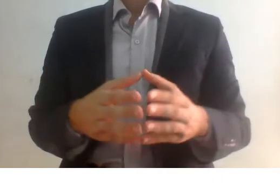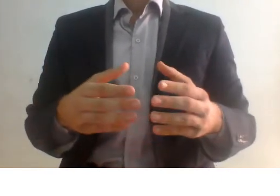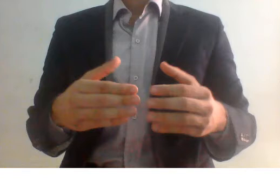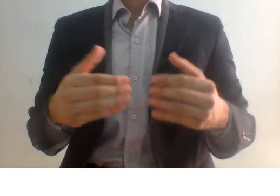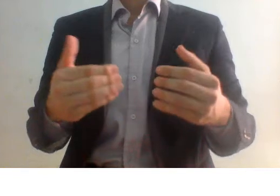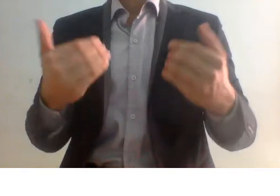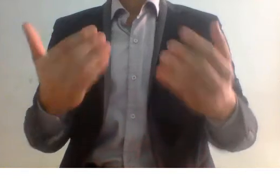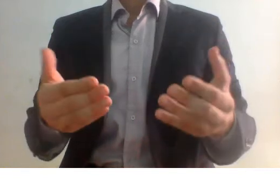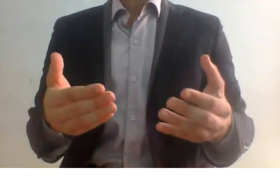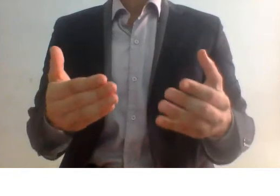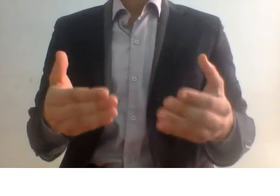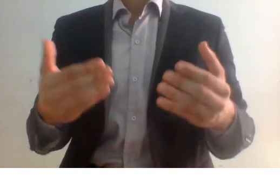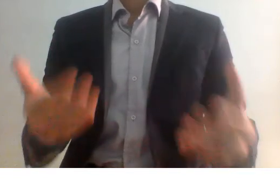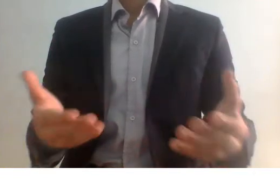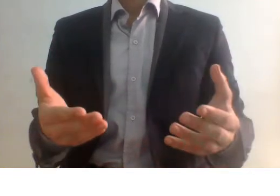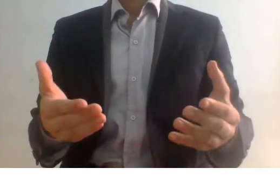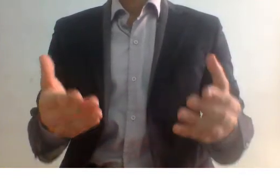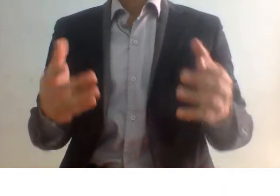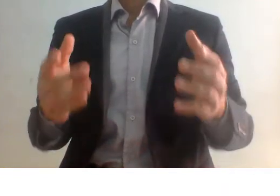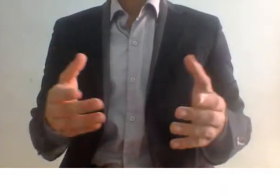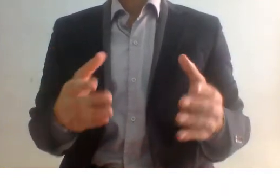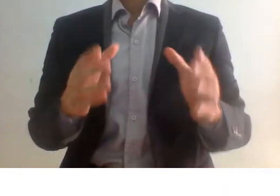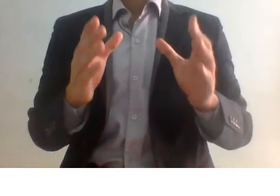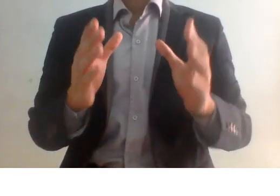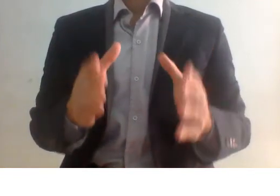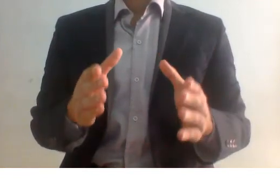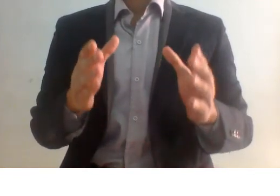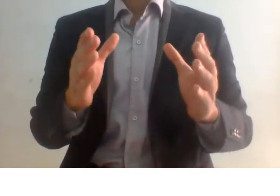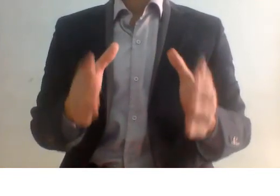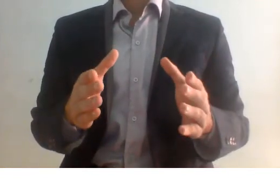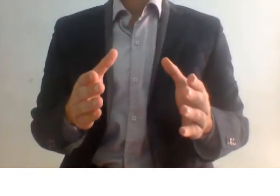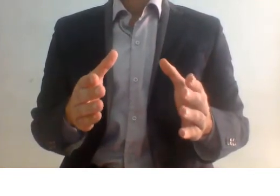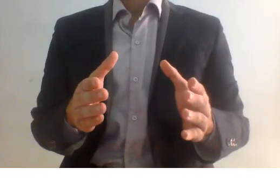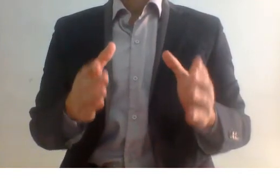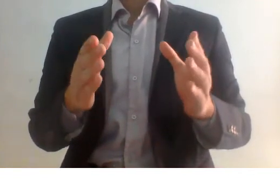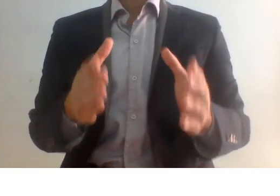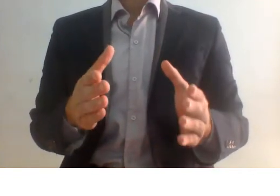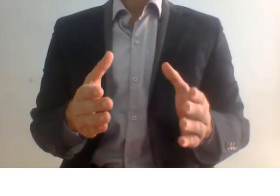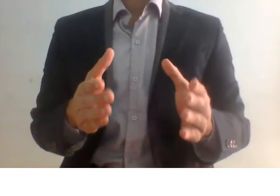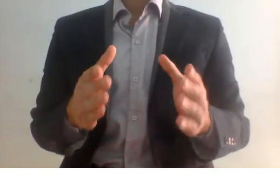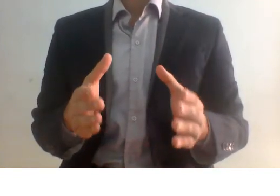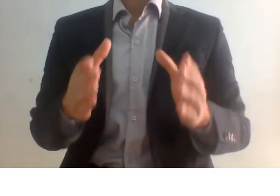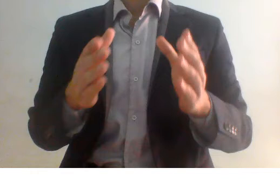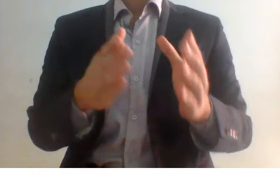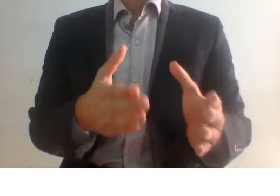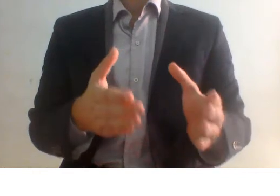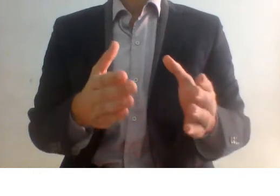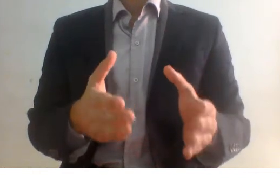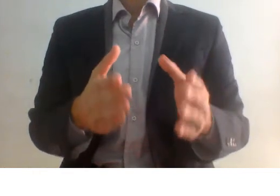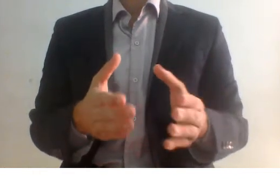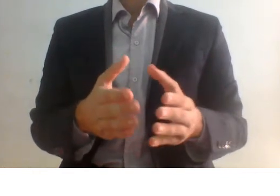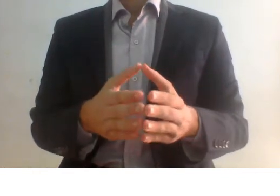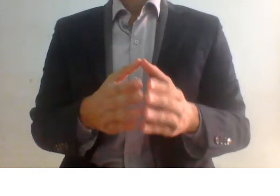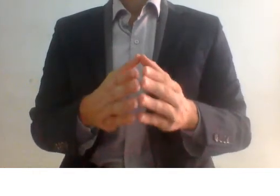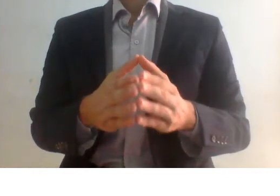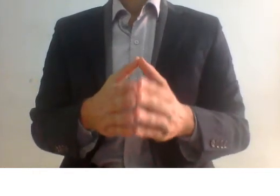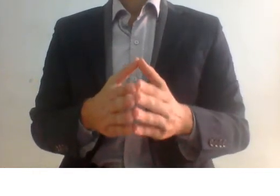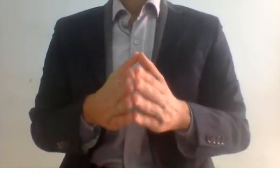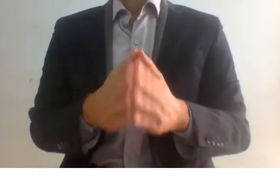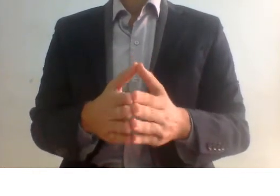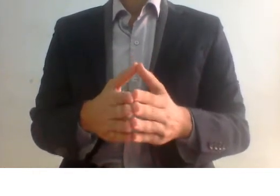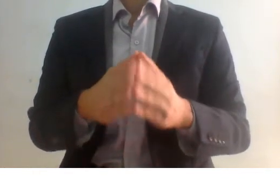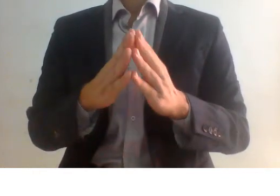hijos de a lo mejor empresarios que tienen estas empresas de outsourcing o a lo mejor también pues ciertos políticos que tienen estas empresas de outsourcing o